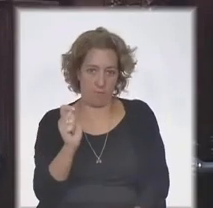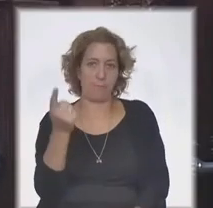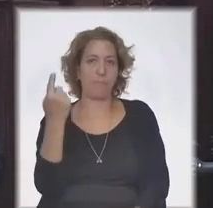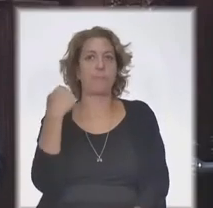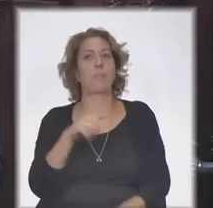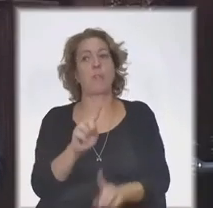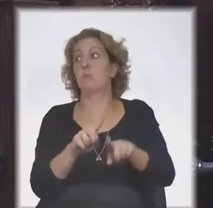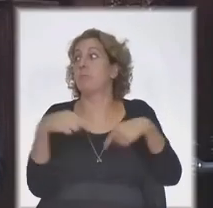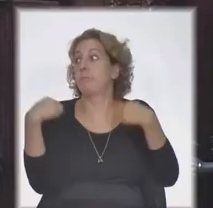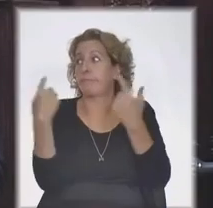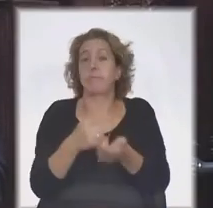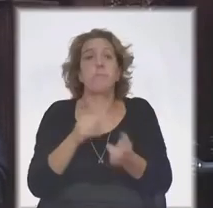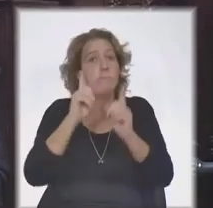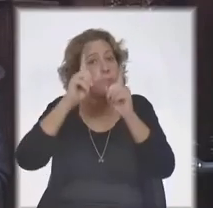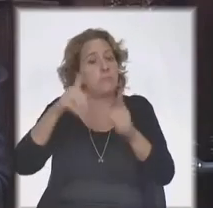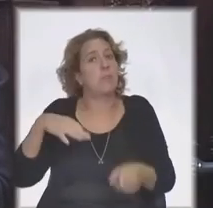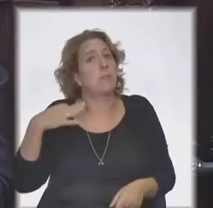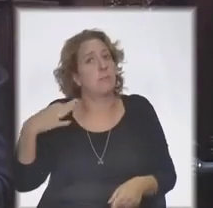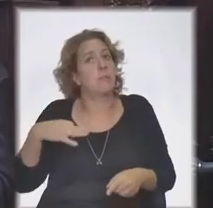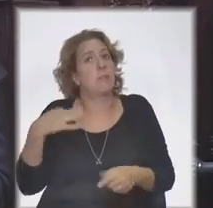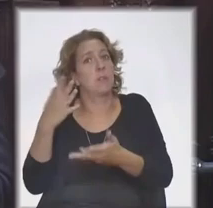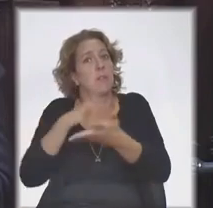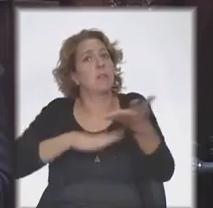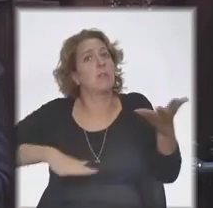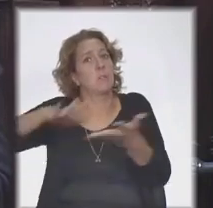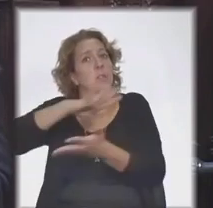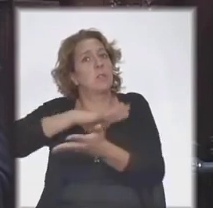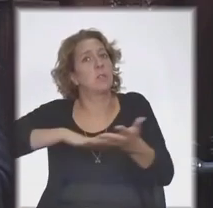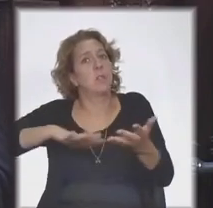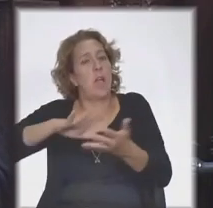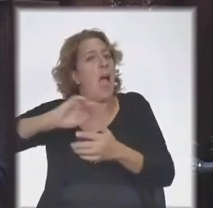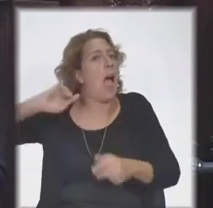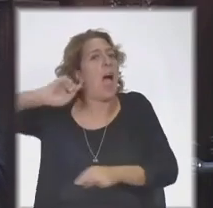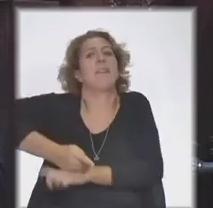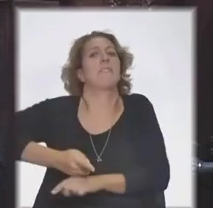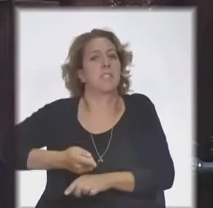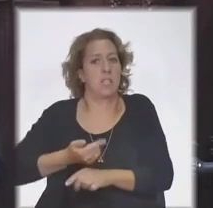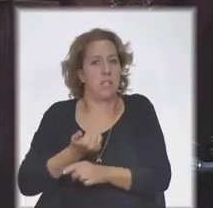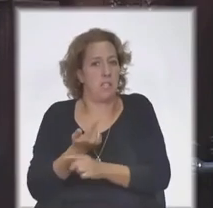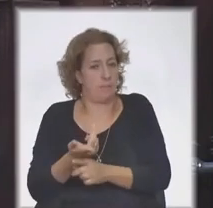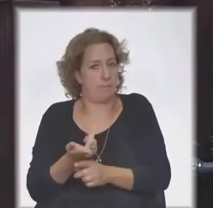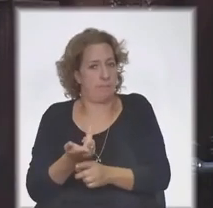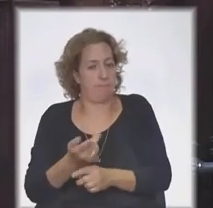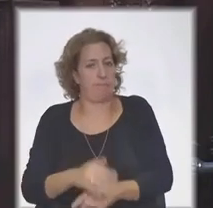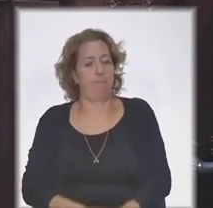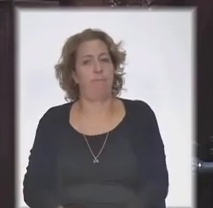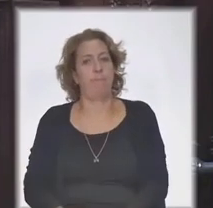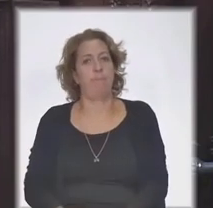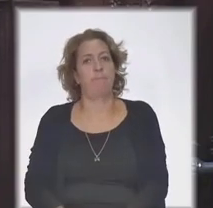que también se han vivido algunas situaciones que han dado lugar a la arbitrariedad y a la discrecionalidad.